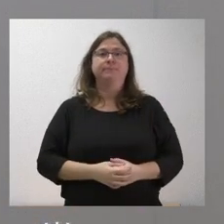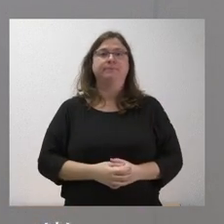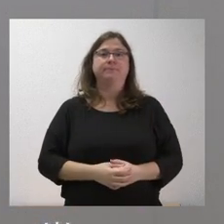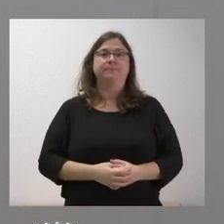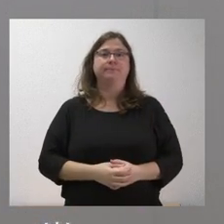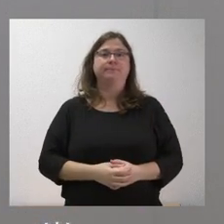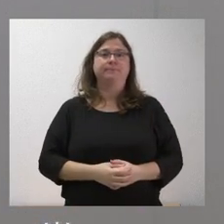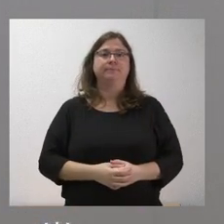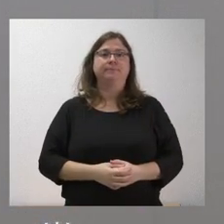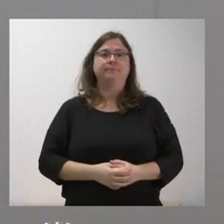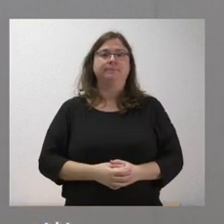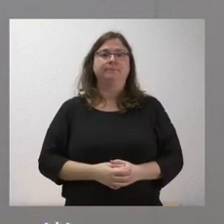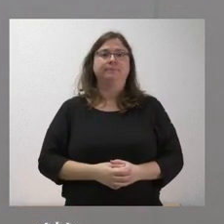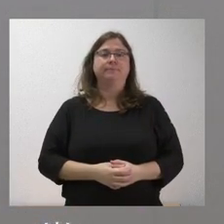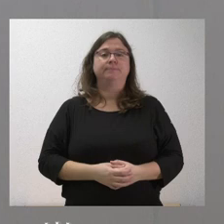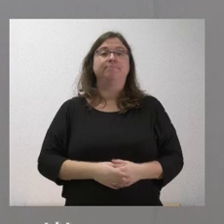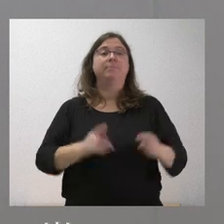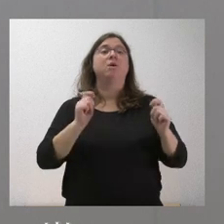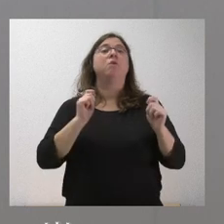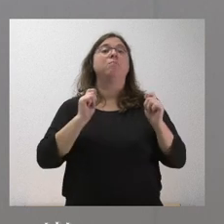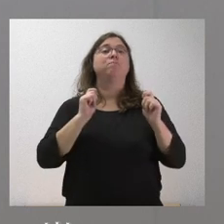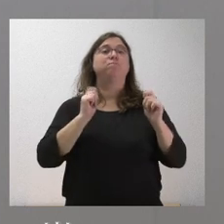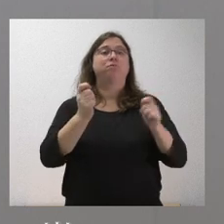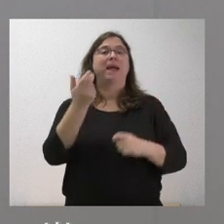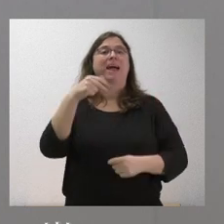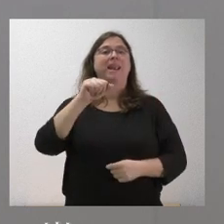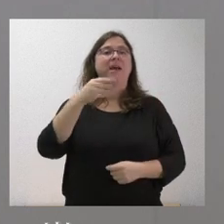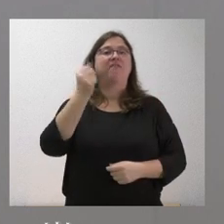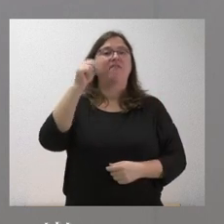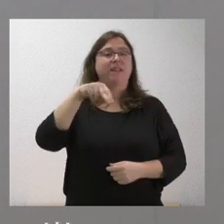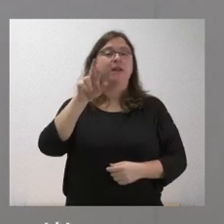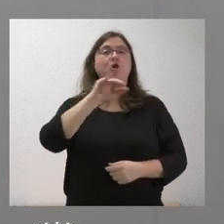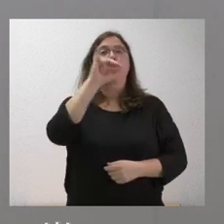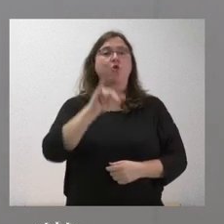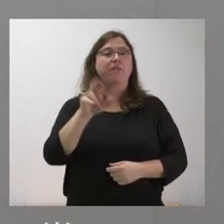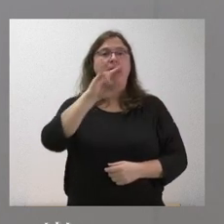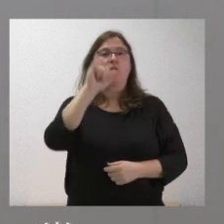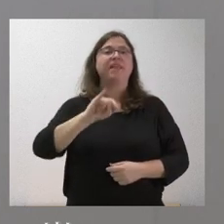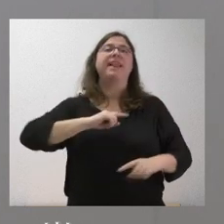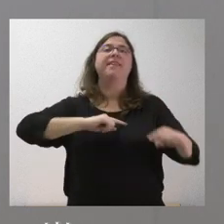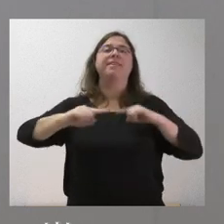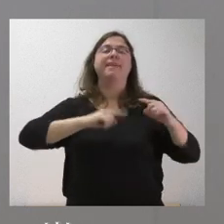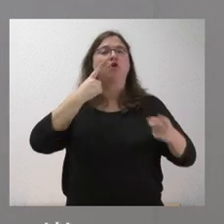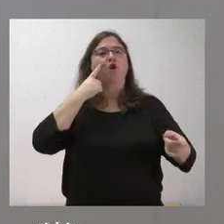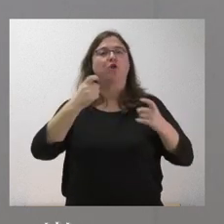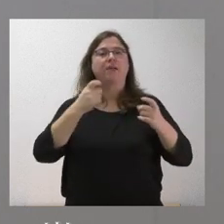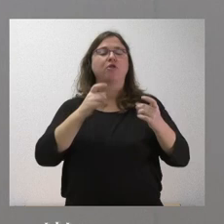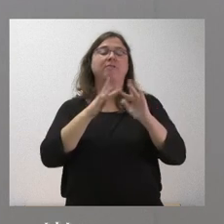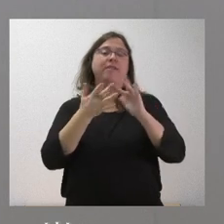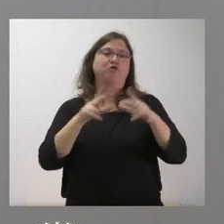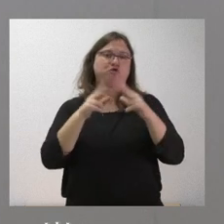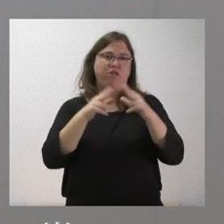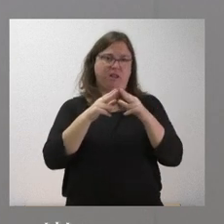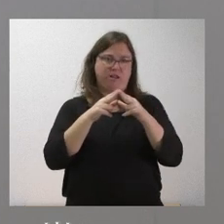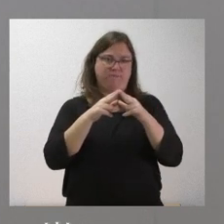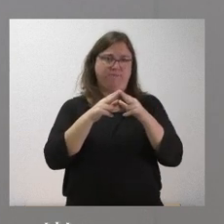nombramientos Se nombra a Ana Belén ruy Ruiz como directora de coordinación e interacción social